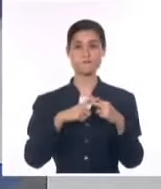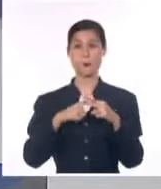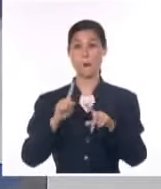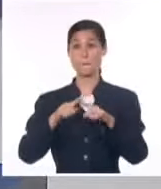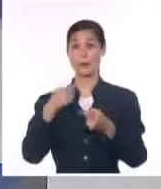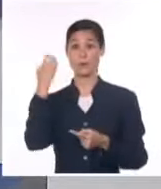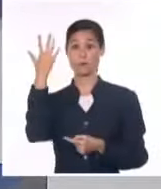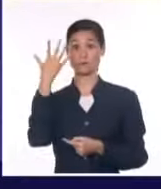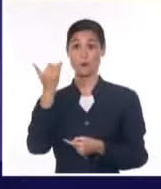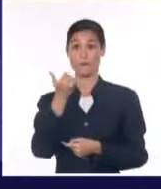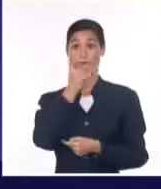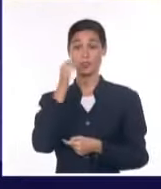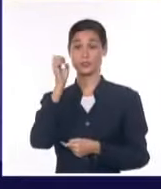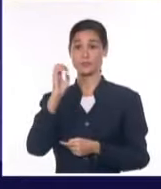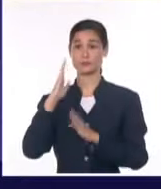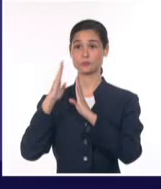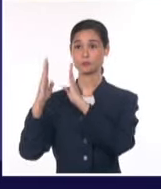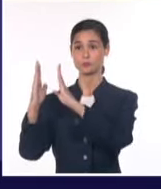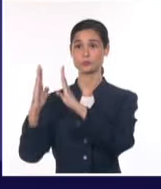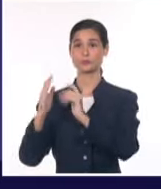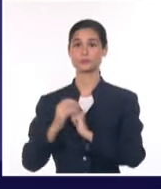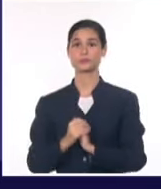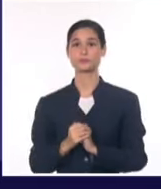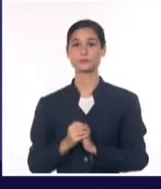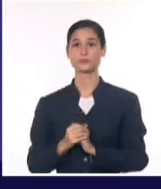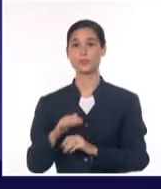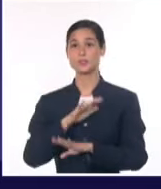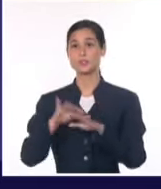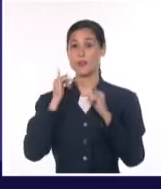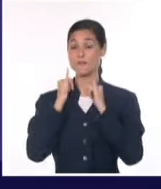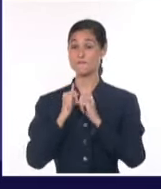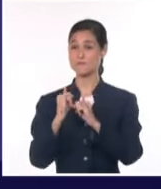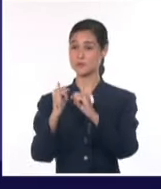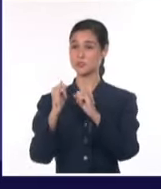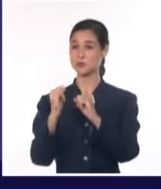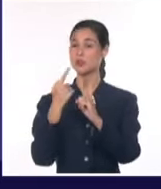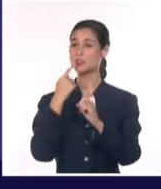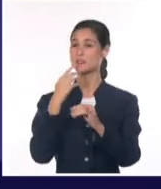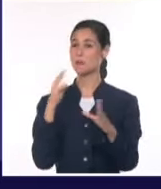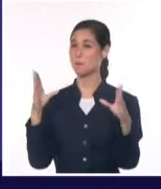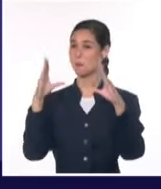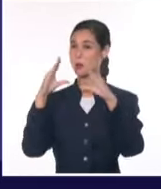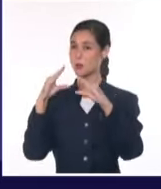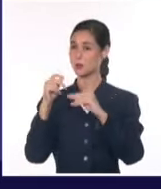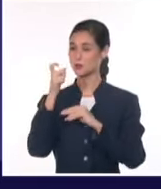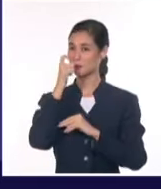huracán Rafael. Le cedemos la señal a José Luis Guía. Buenas noches, José Luis. Adelante.